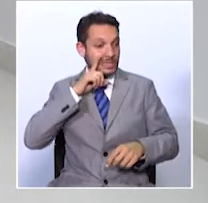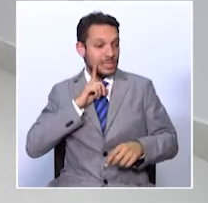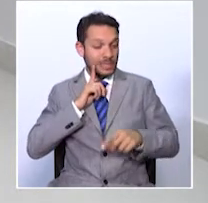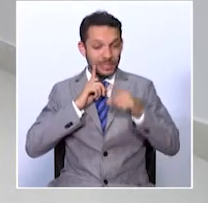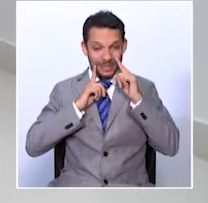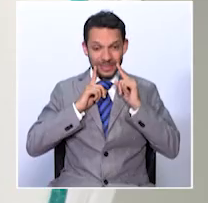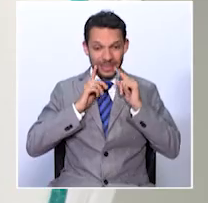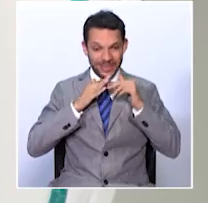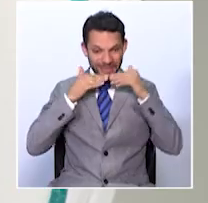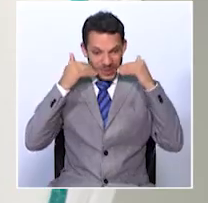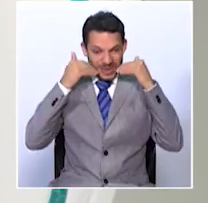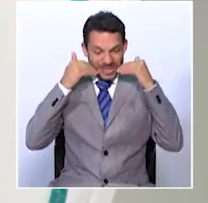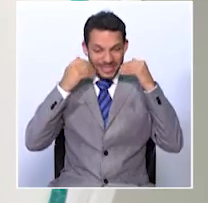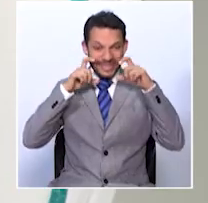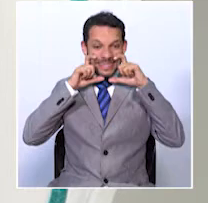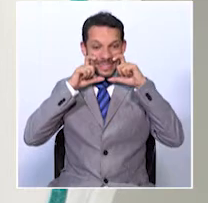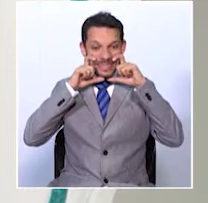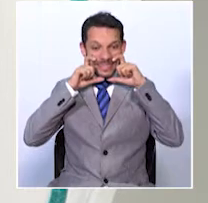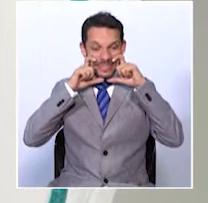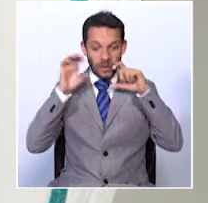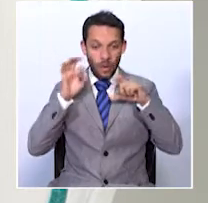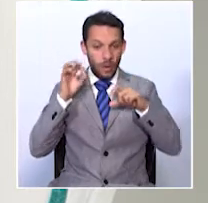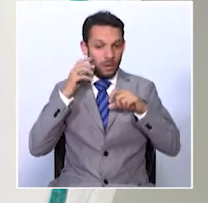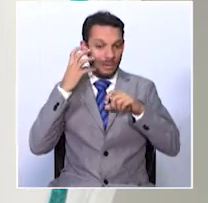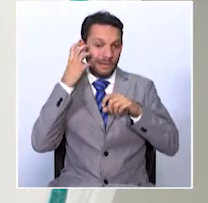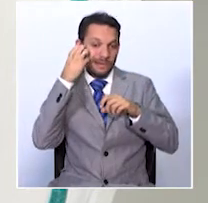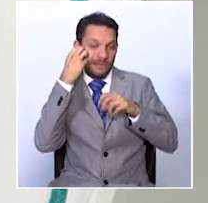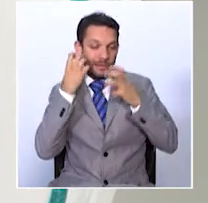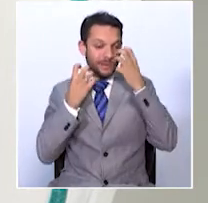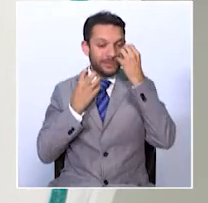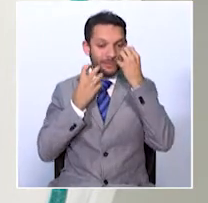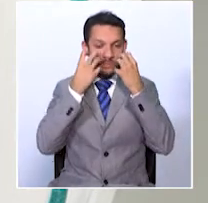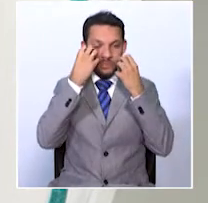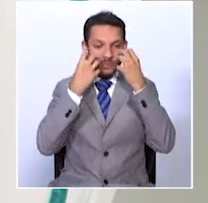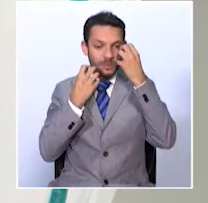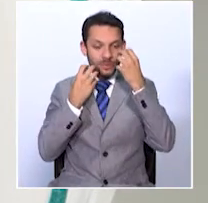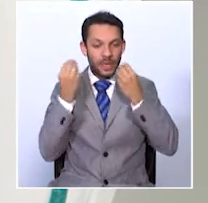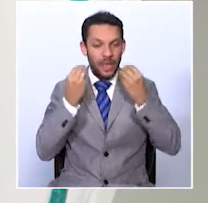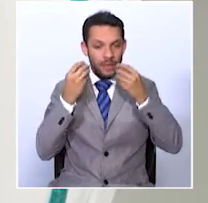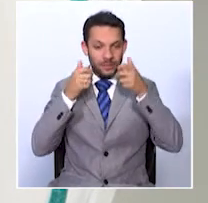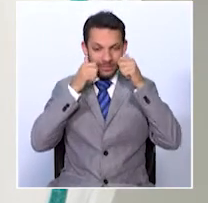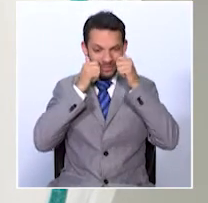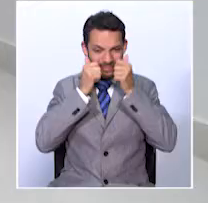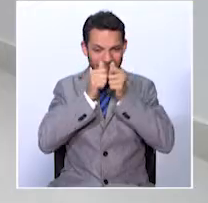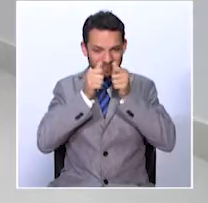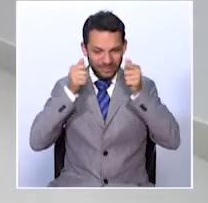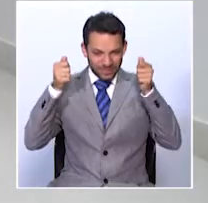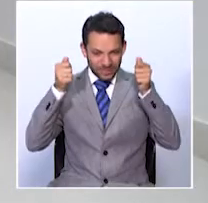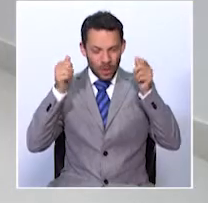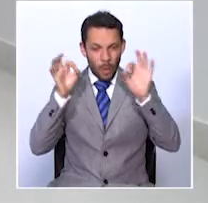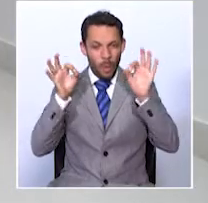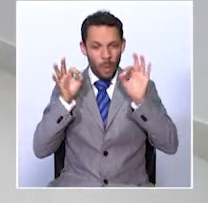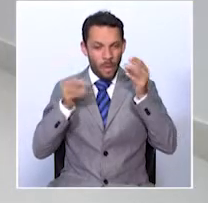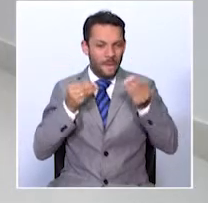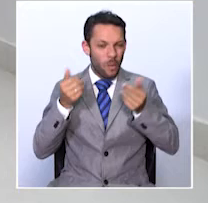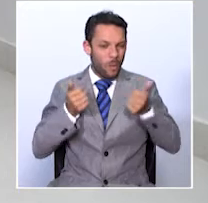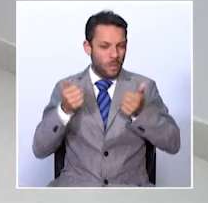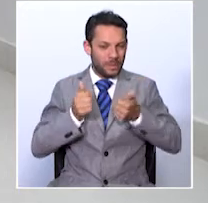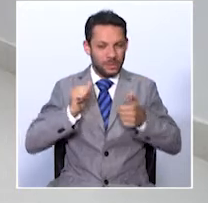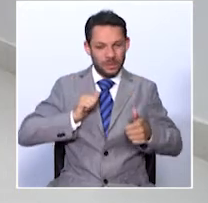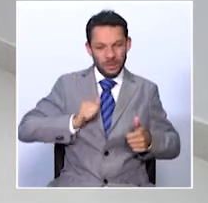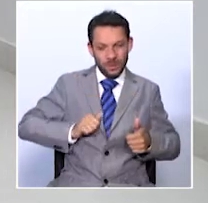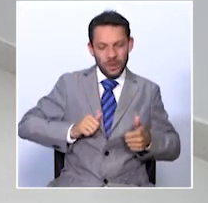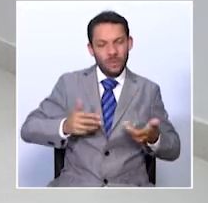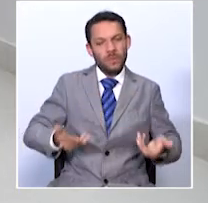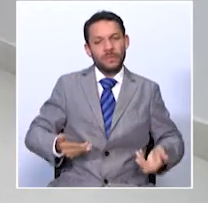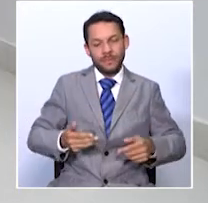si hablar de piel redundante o sobrante, o ahí lo que hay que hacer es un estiramiento para quitar esas marcas de esas líneas.